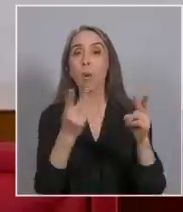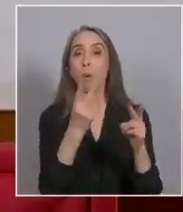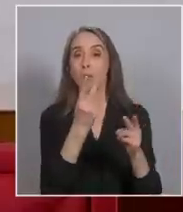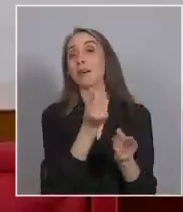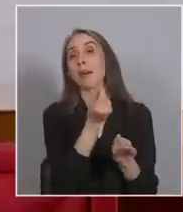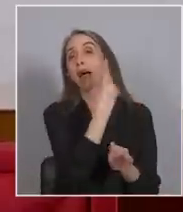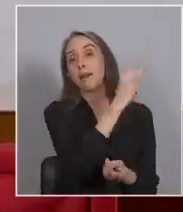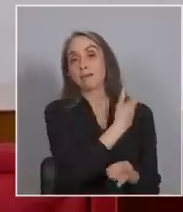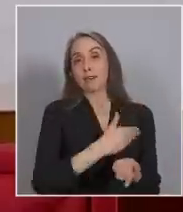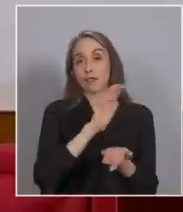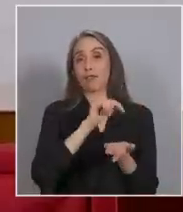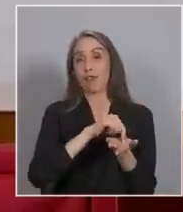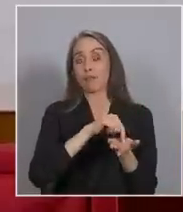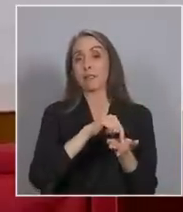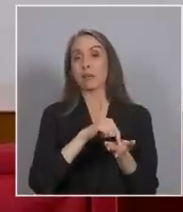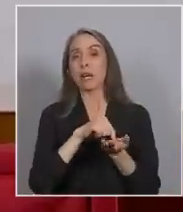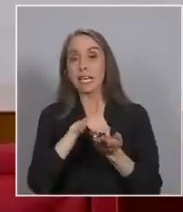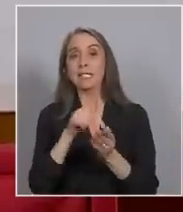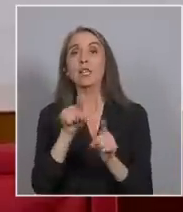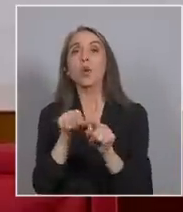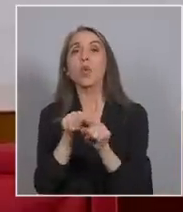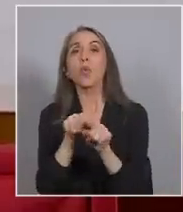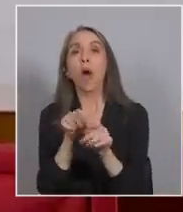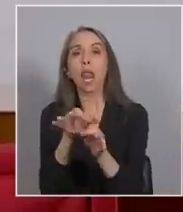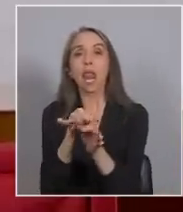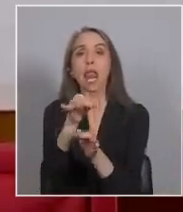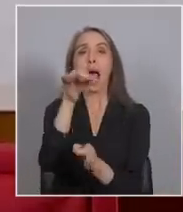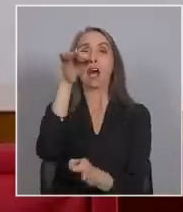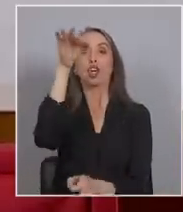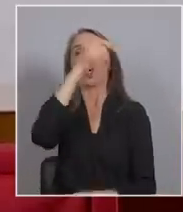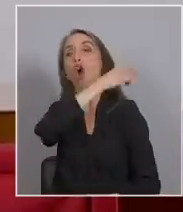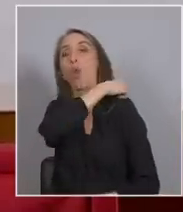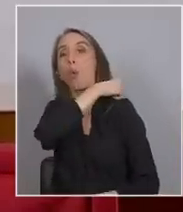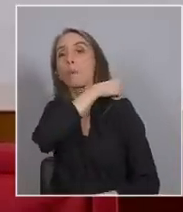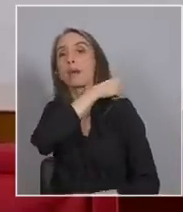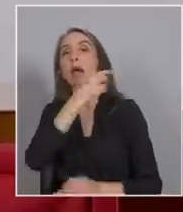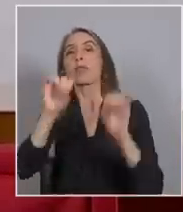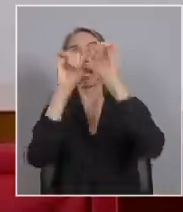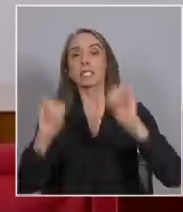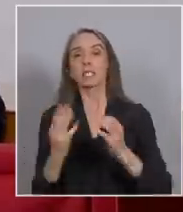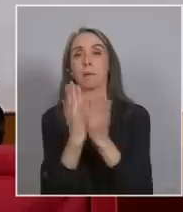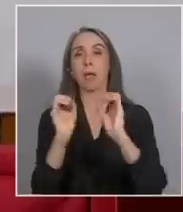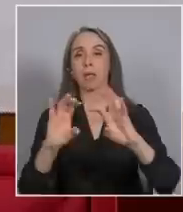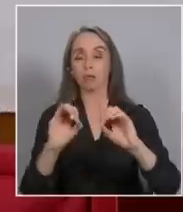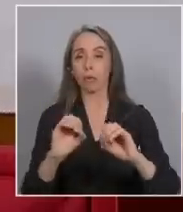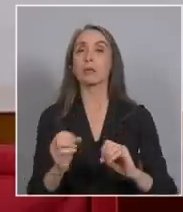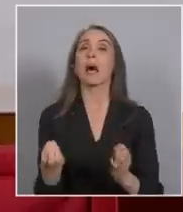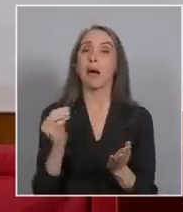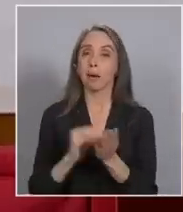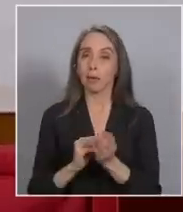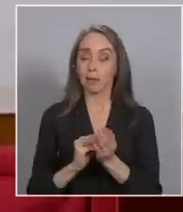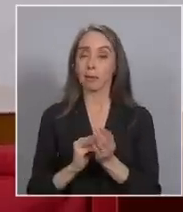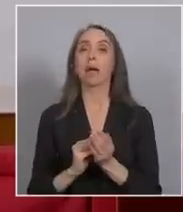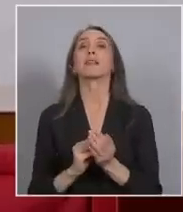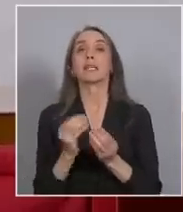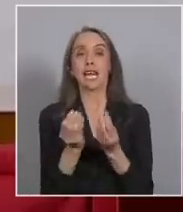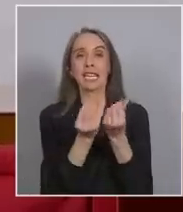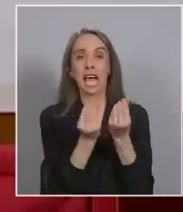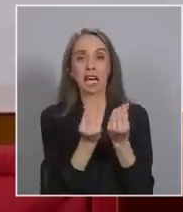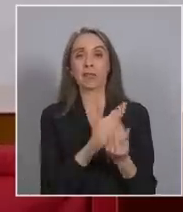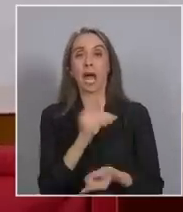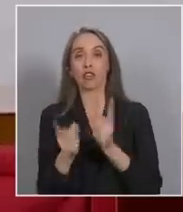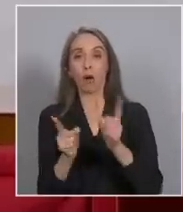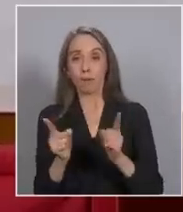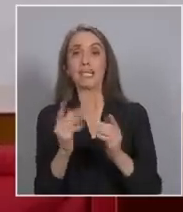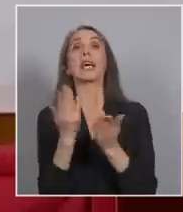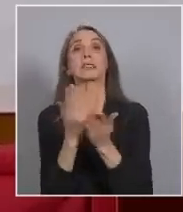es la columna vertebral del sistema educativo. Además, estamos fortaleciendo en calidad, gobernanza e infraestructura los